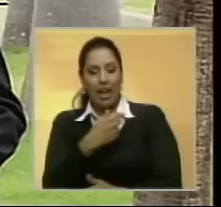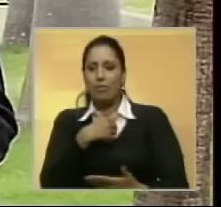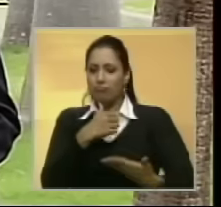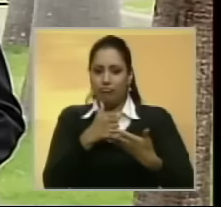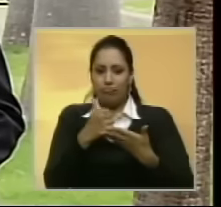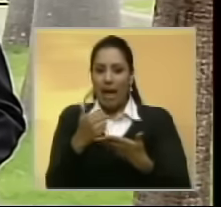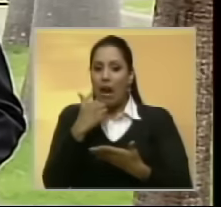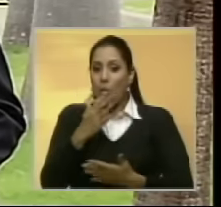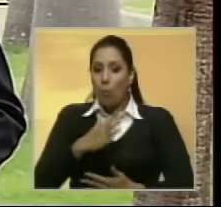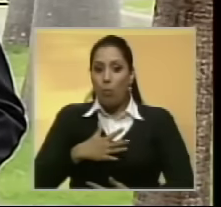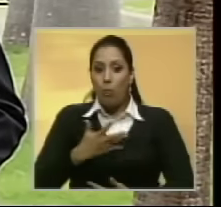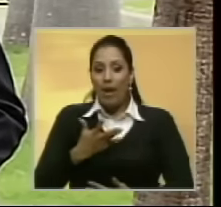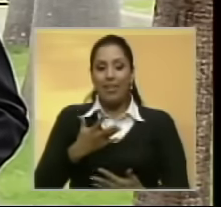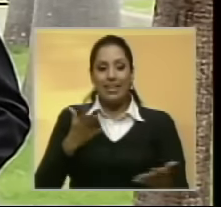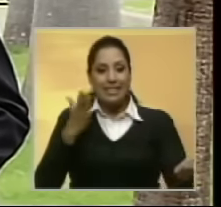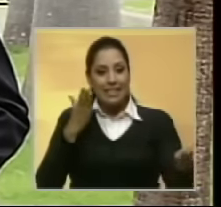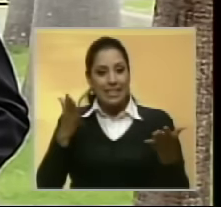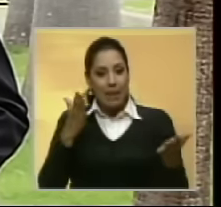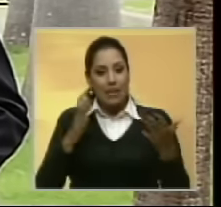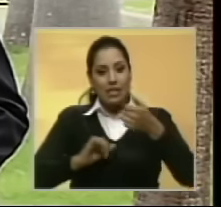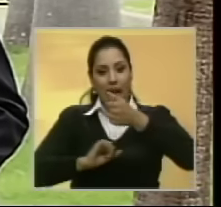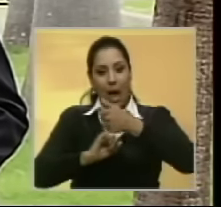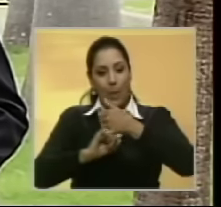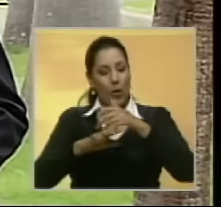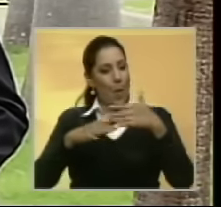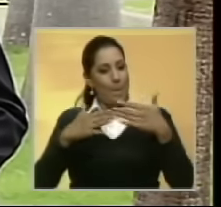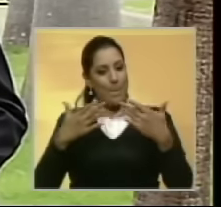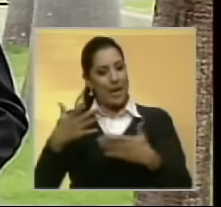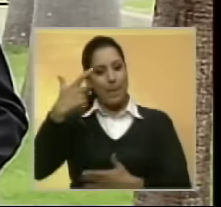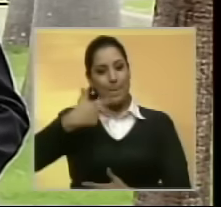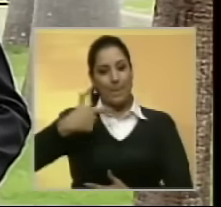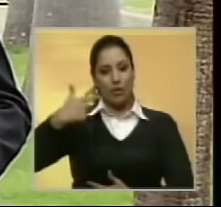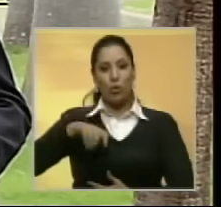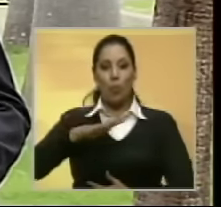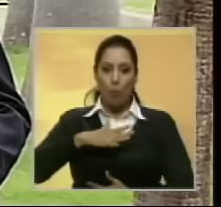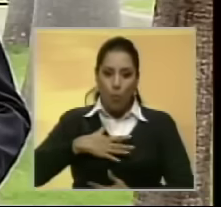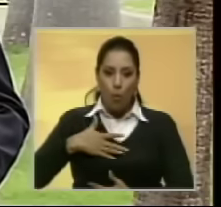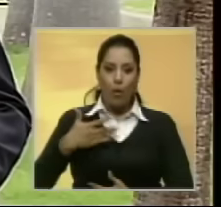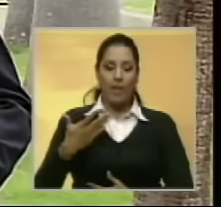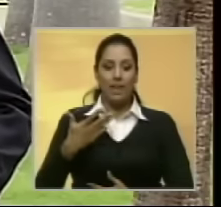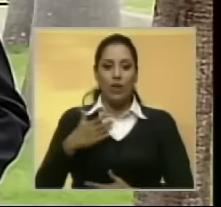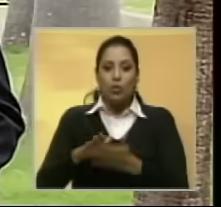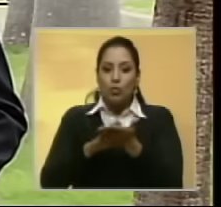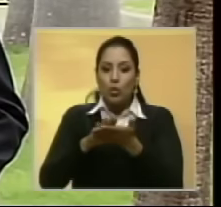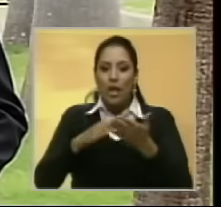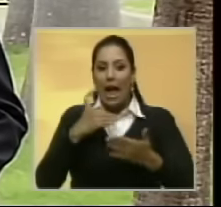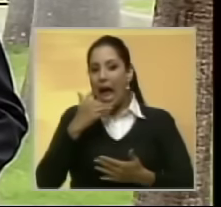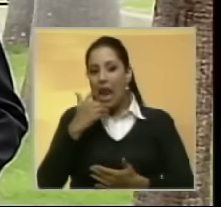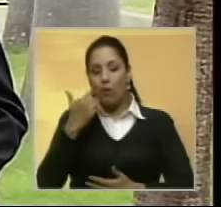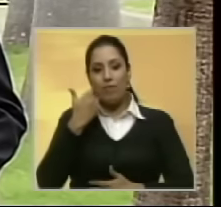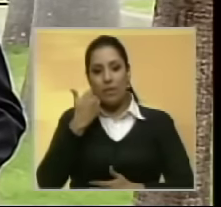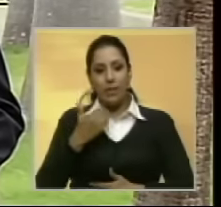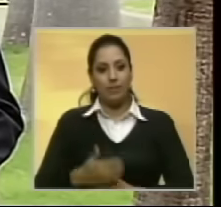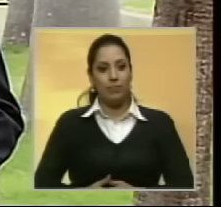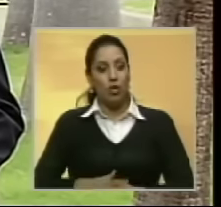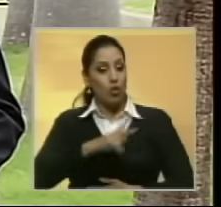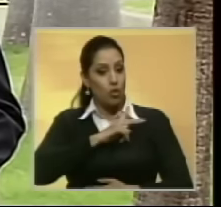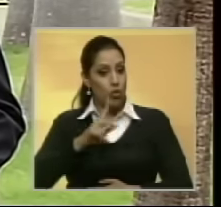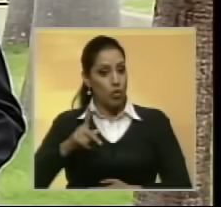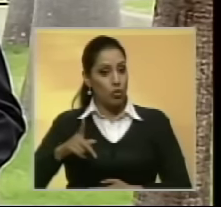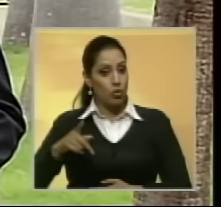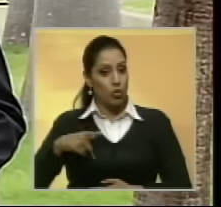sus posibilidades seguir prestando apoyo para que los pacientes puedan superar sus enfermedades.